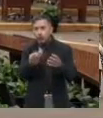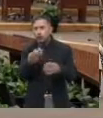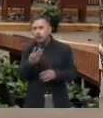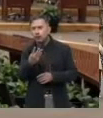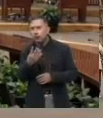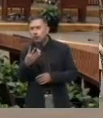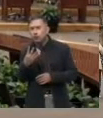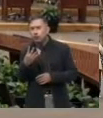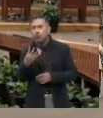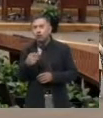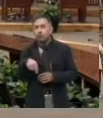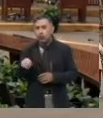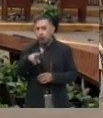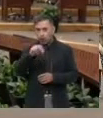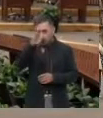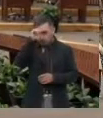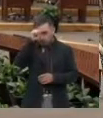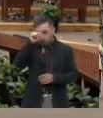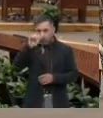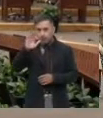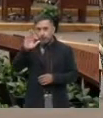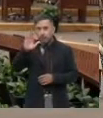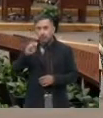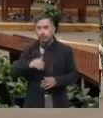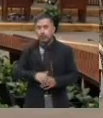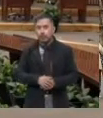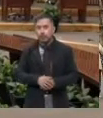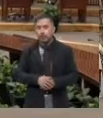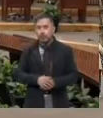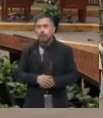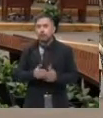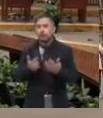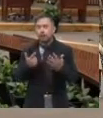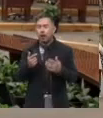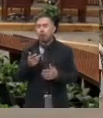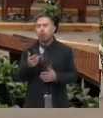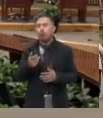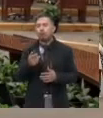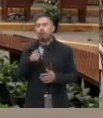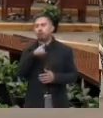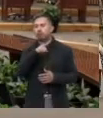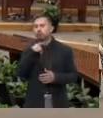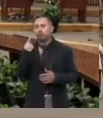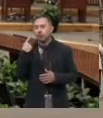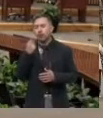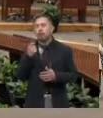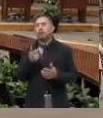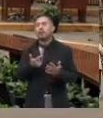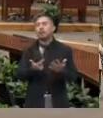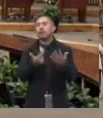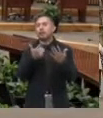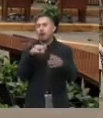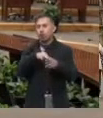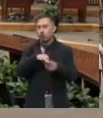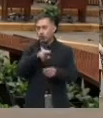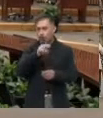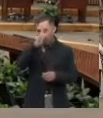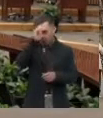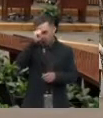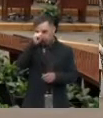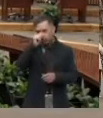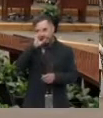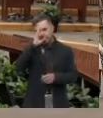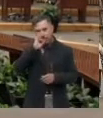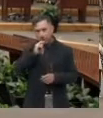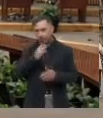3, 4, 4. ¿En contra? 7. No procede por 7 votos en contra. ¿Sería